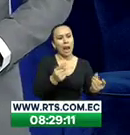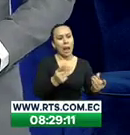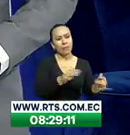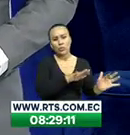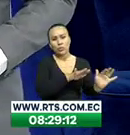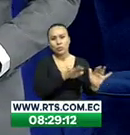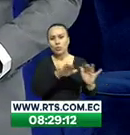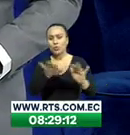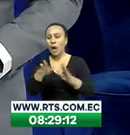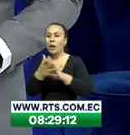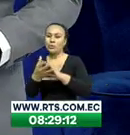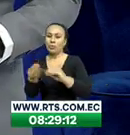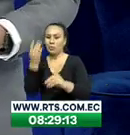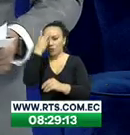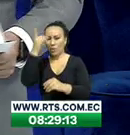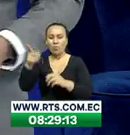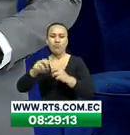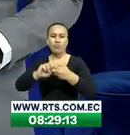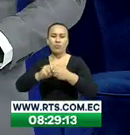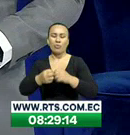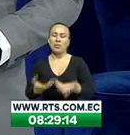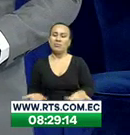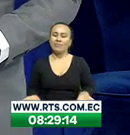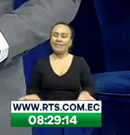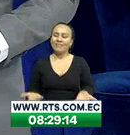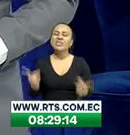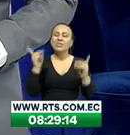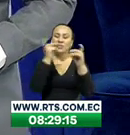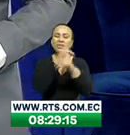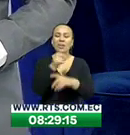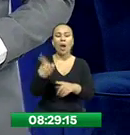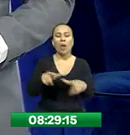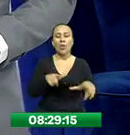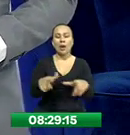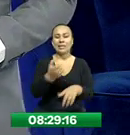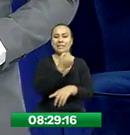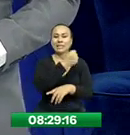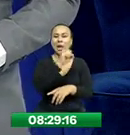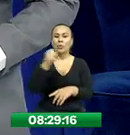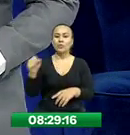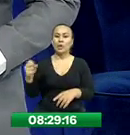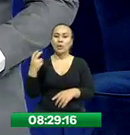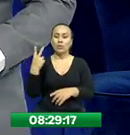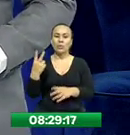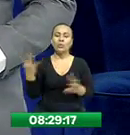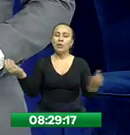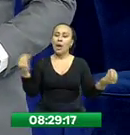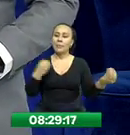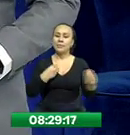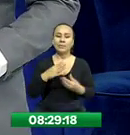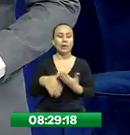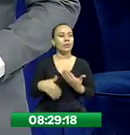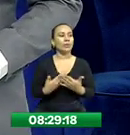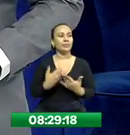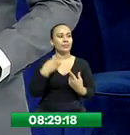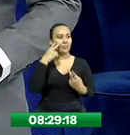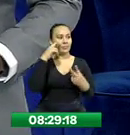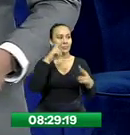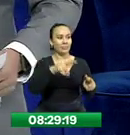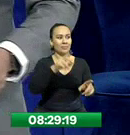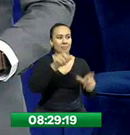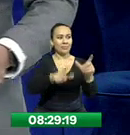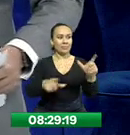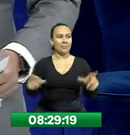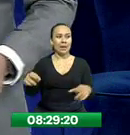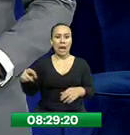resolver este problema, estas vicisitudes que viven en ese sector la gente de Sauces. A propósito, ahí veíamos a una chica